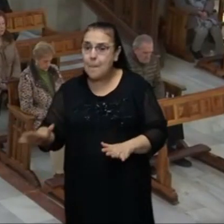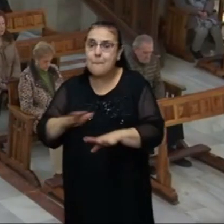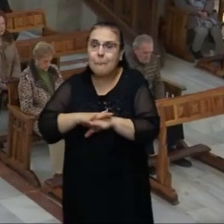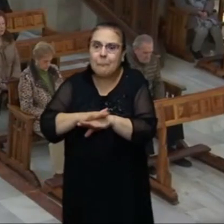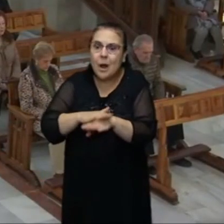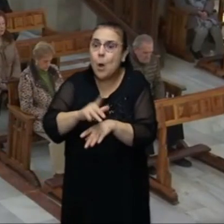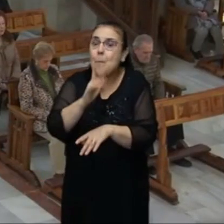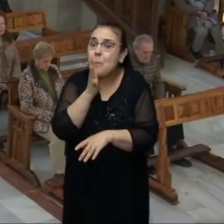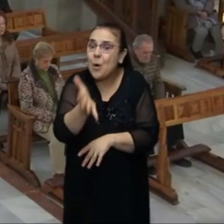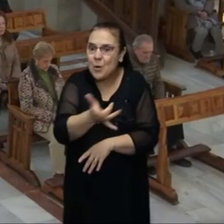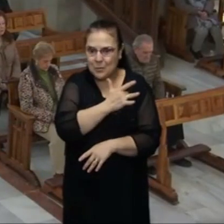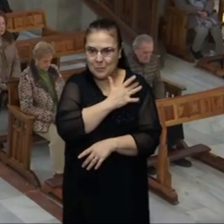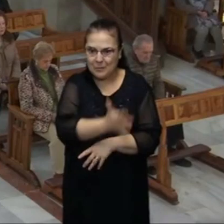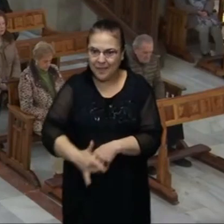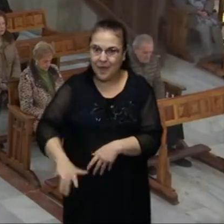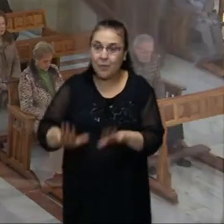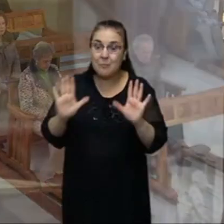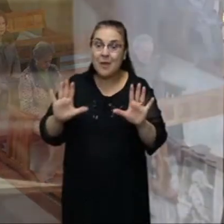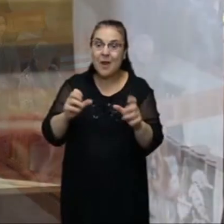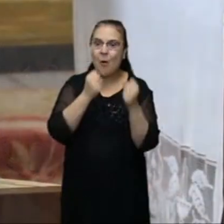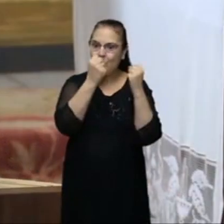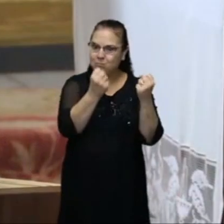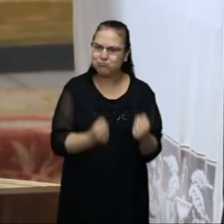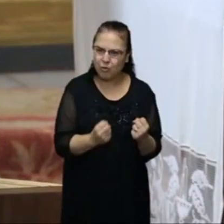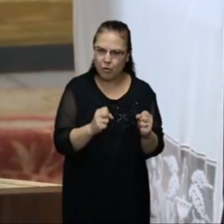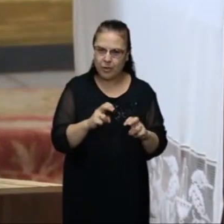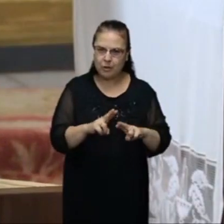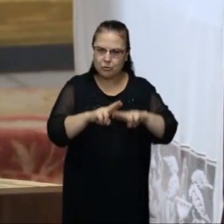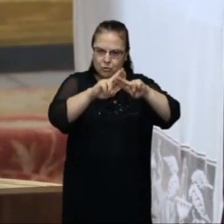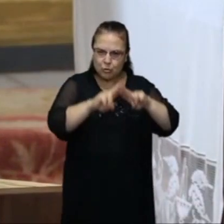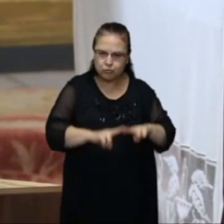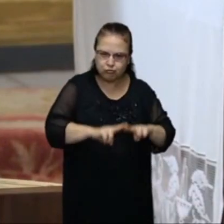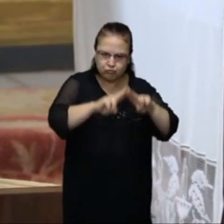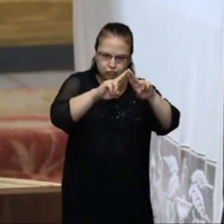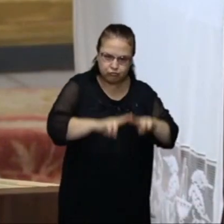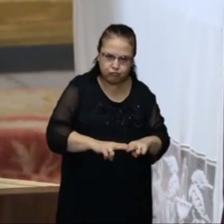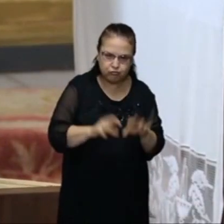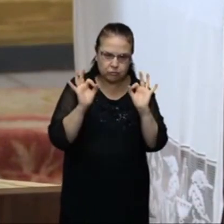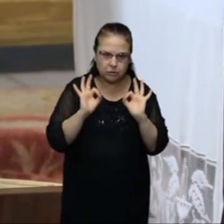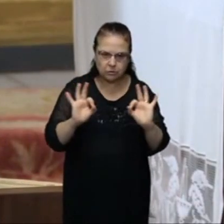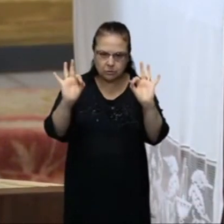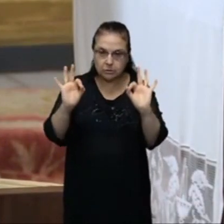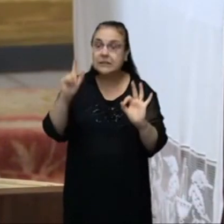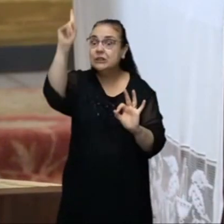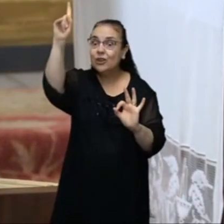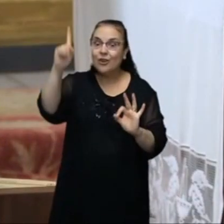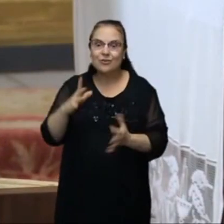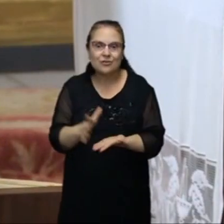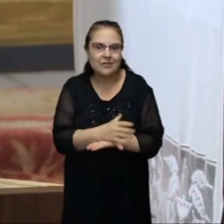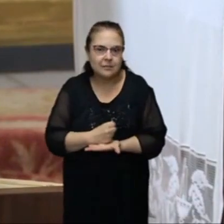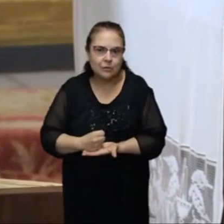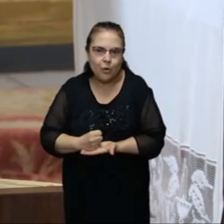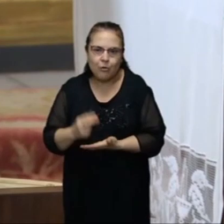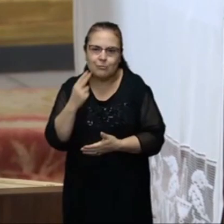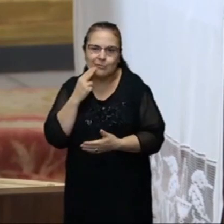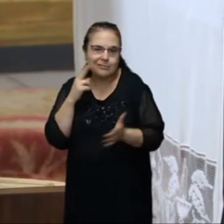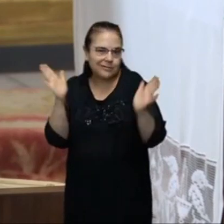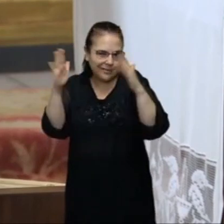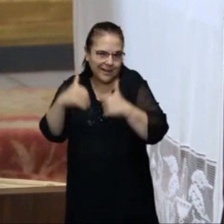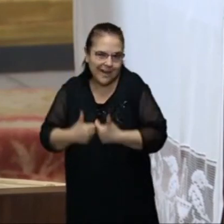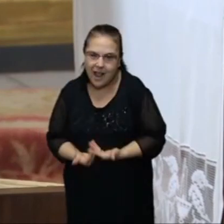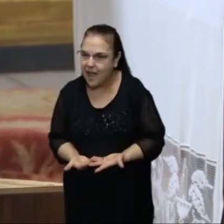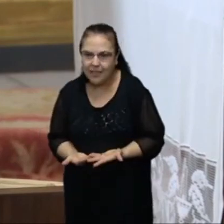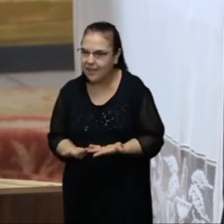por piedad, pero los poderosos serán examinados con rigor. El Dios de todo no teme a nadie, ni